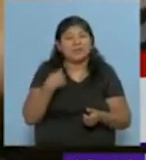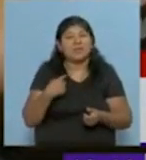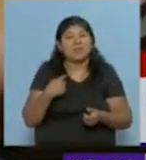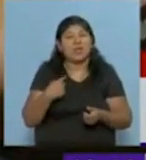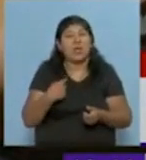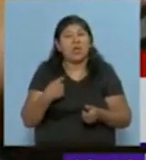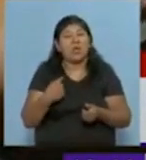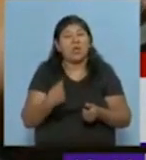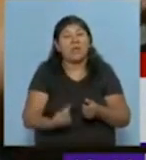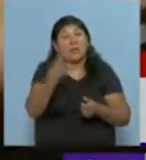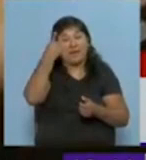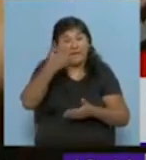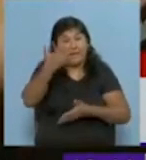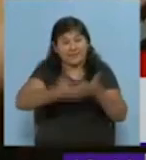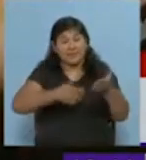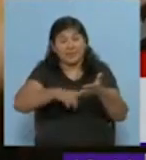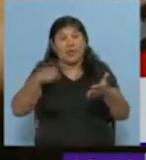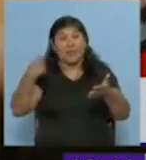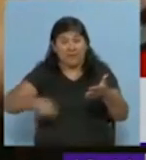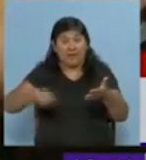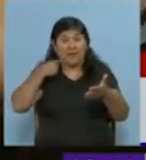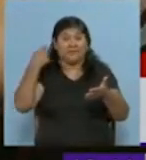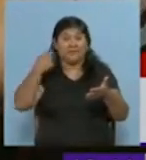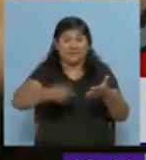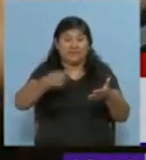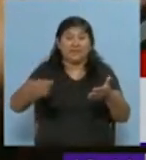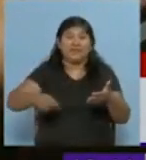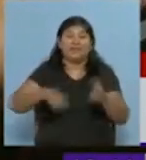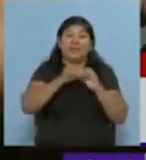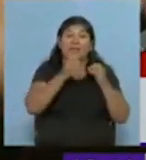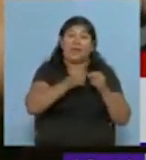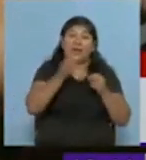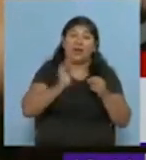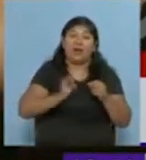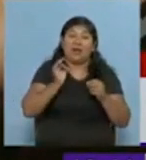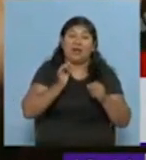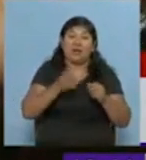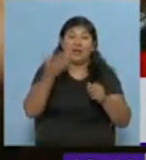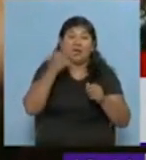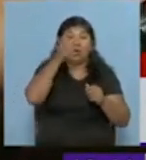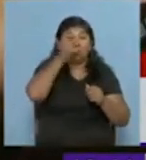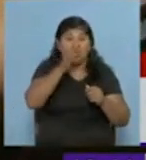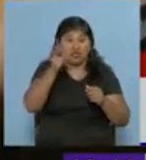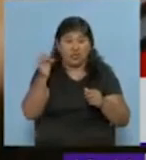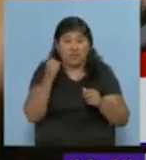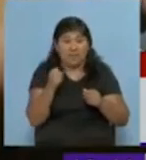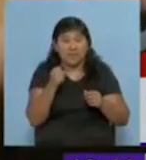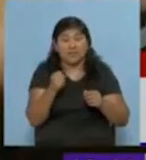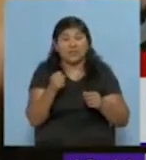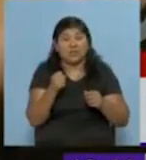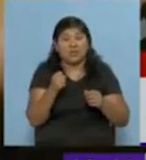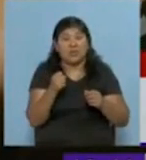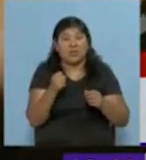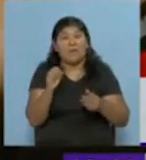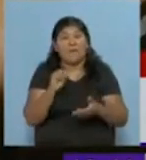reconoció por primera vez. Venían cobrando 800 pesos hasta ahora